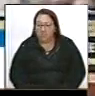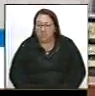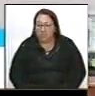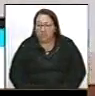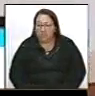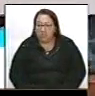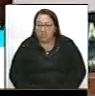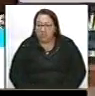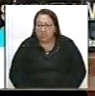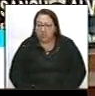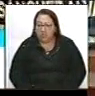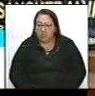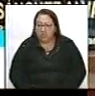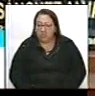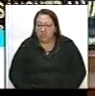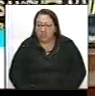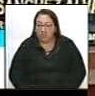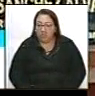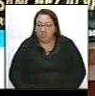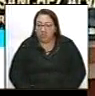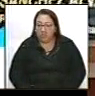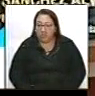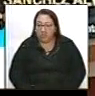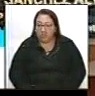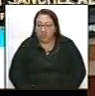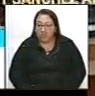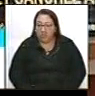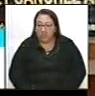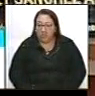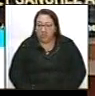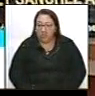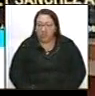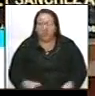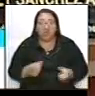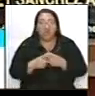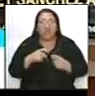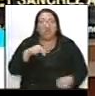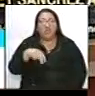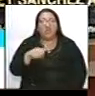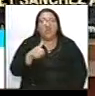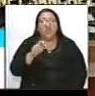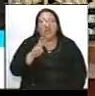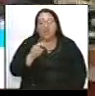congresista Ceballos, por su intervención. Congresista Narváez, tiene la palabra.